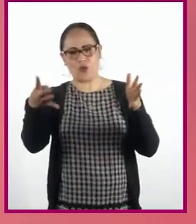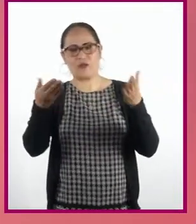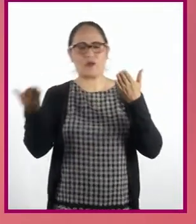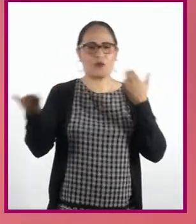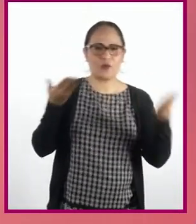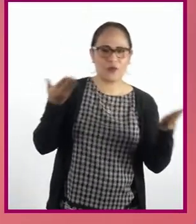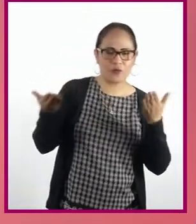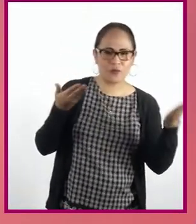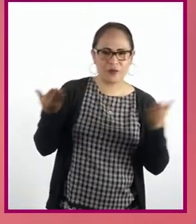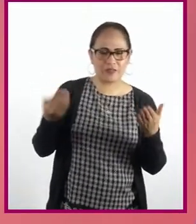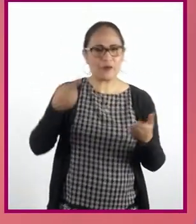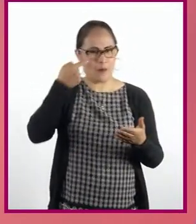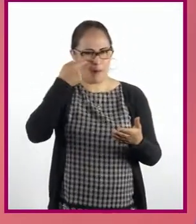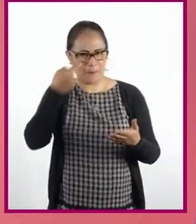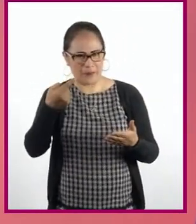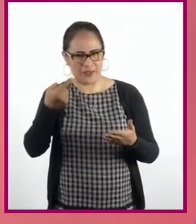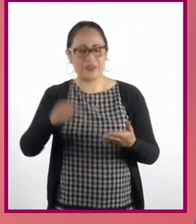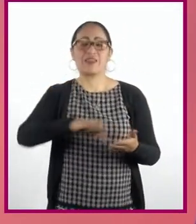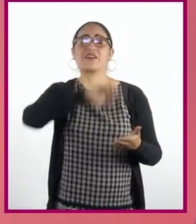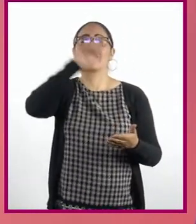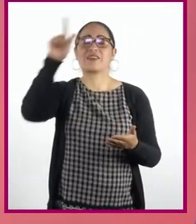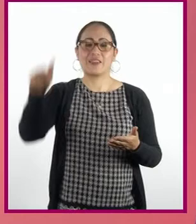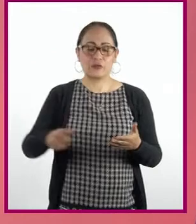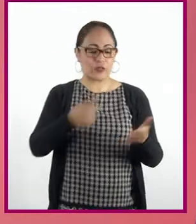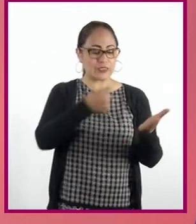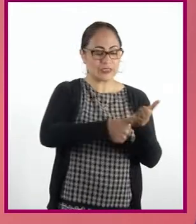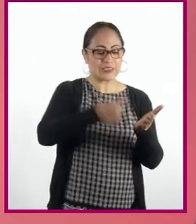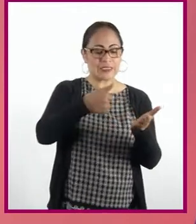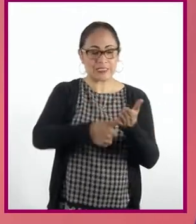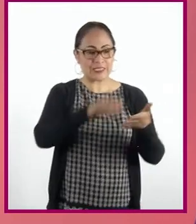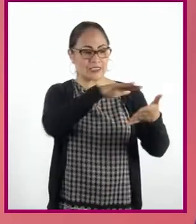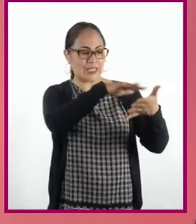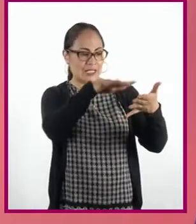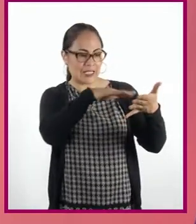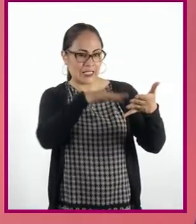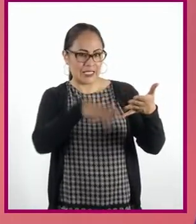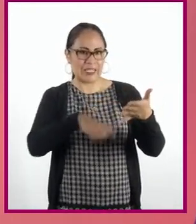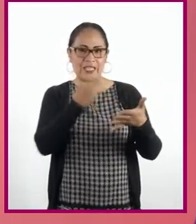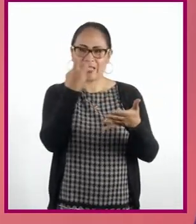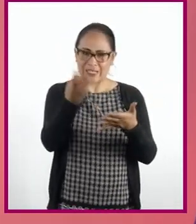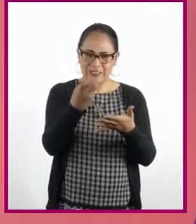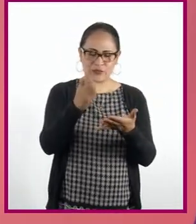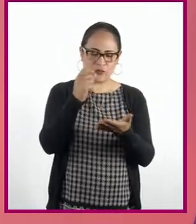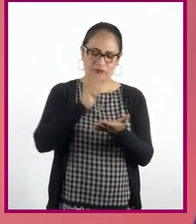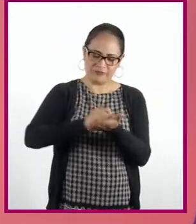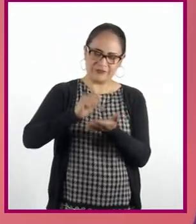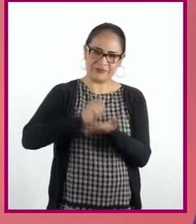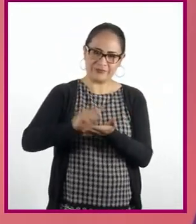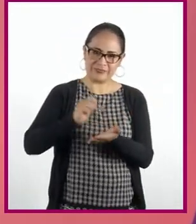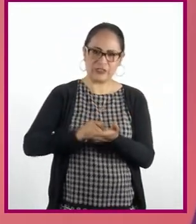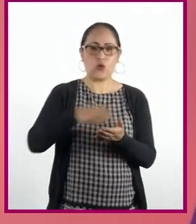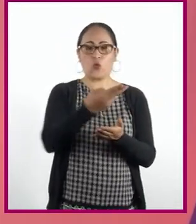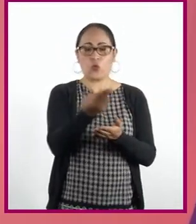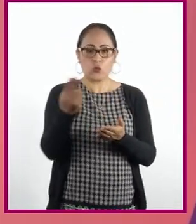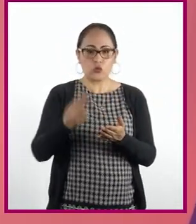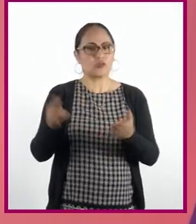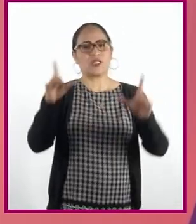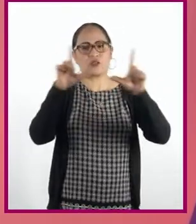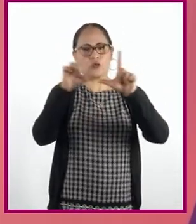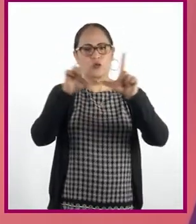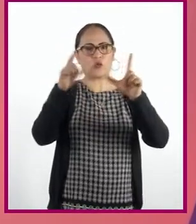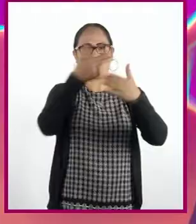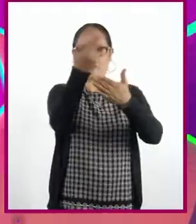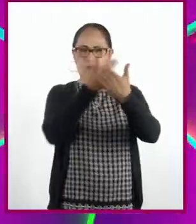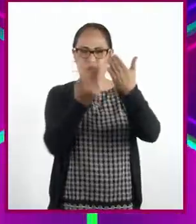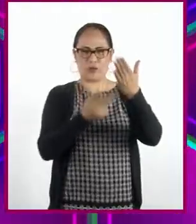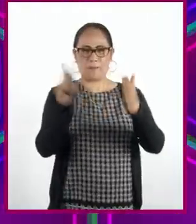el cuadro y posteriormente leamos las cartas para que vayan tomando nota, tracen un cuadro similar en su